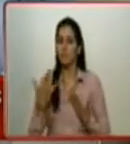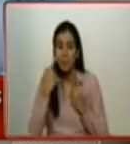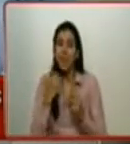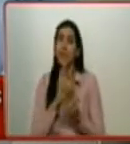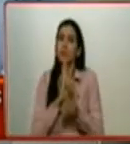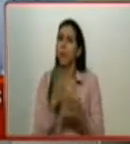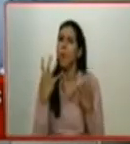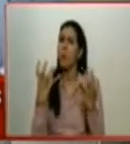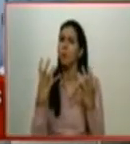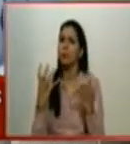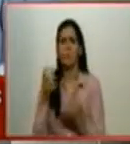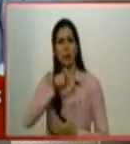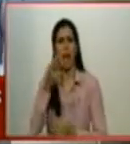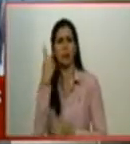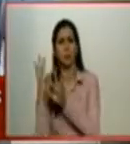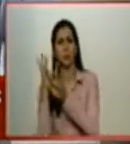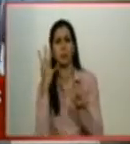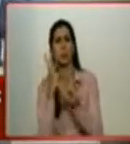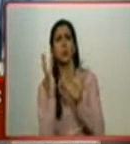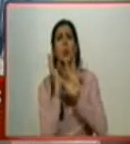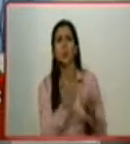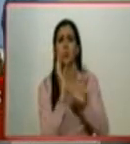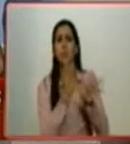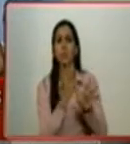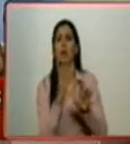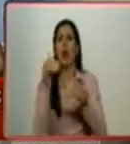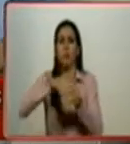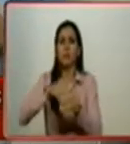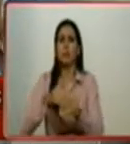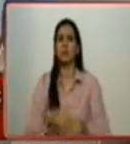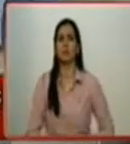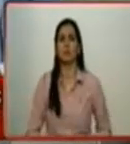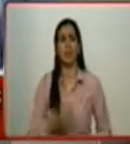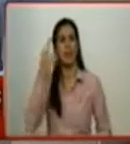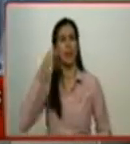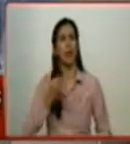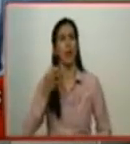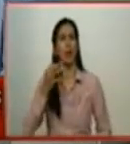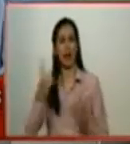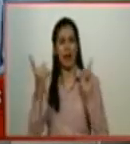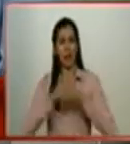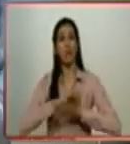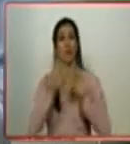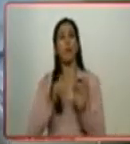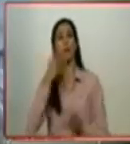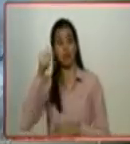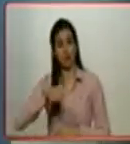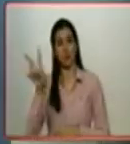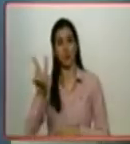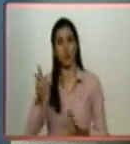esa cantidad de gente votando el día de ayer, así lo dice, y creemos que cambia la forma de hacer política en